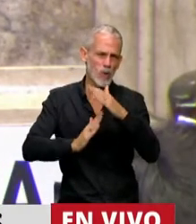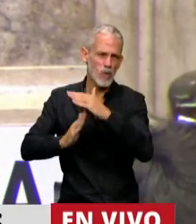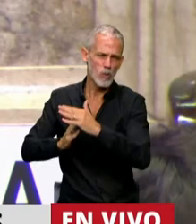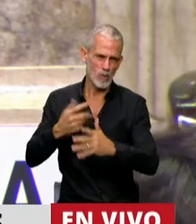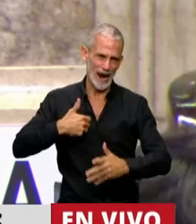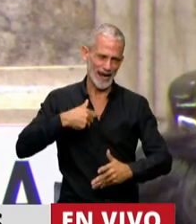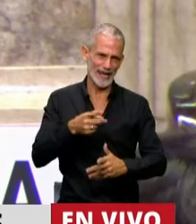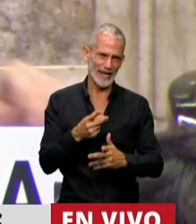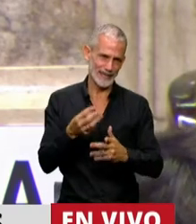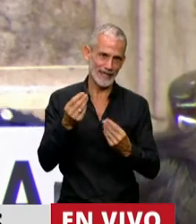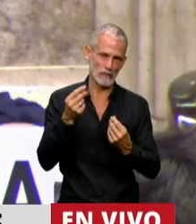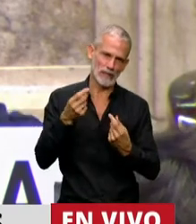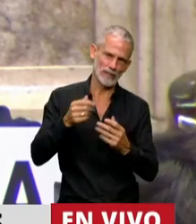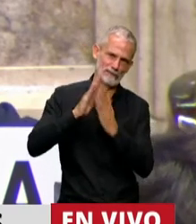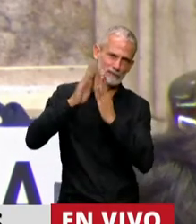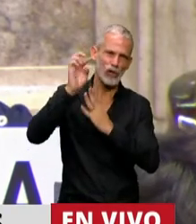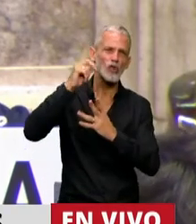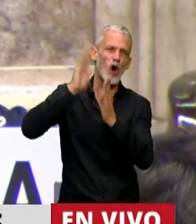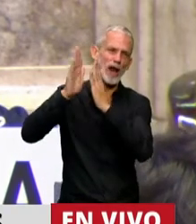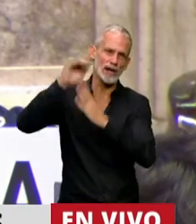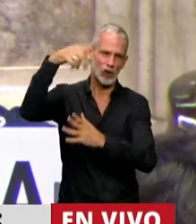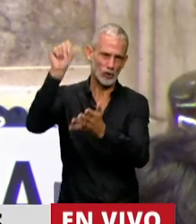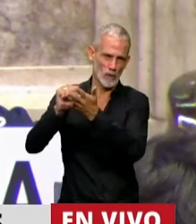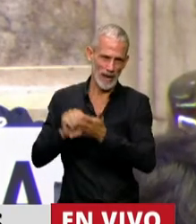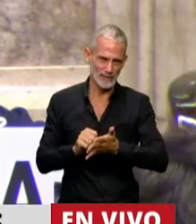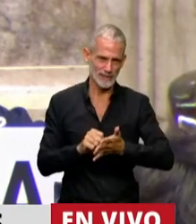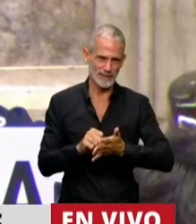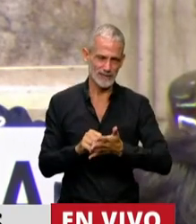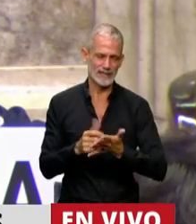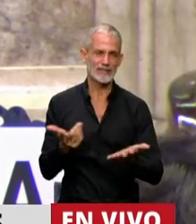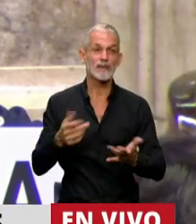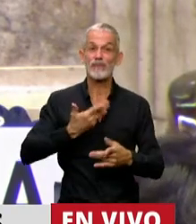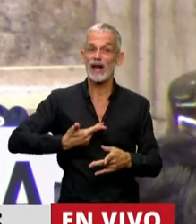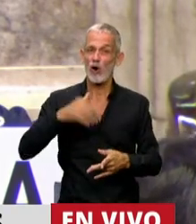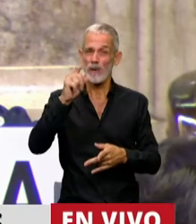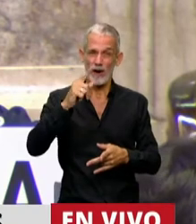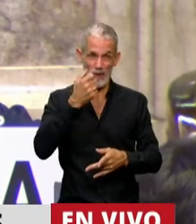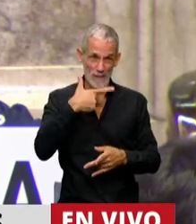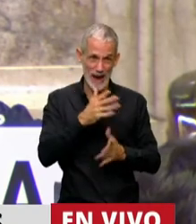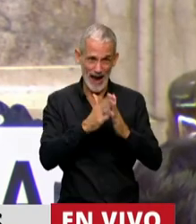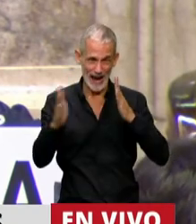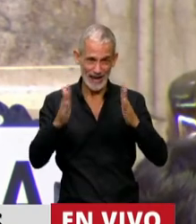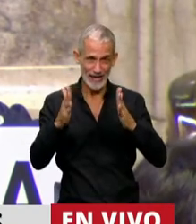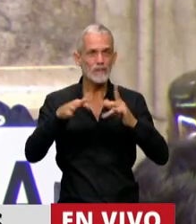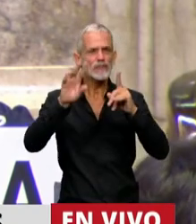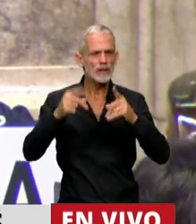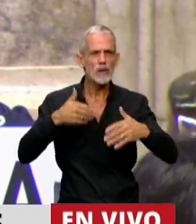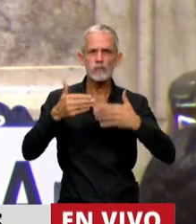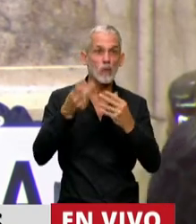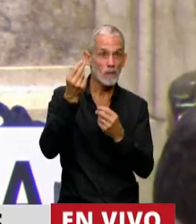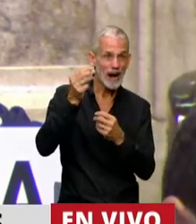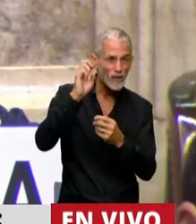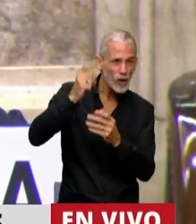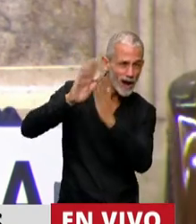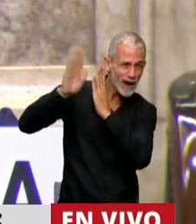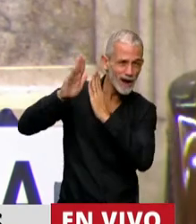grupos económicos de la Argentina son los que fugaron en el gobierno de Mauricio Macri y en todos los procesos de fuga de